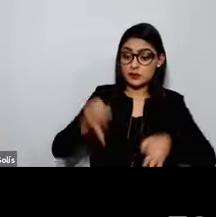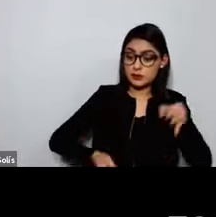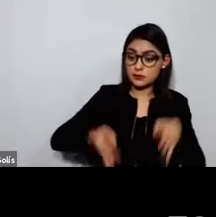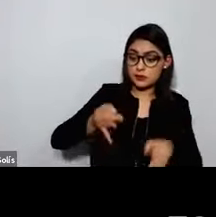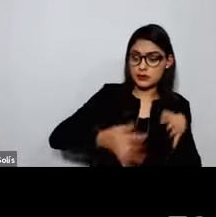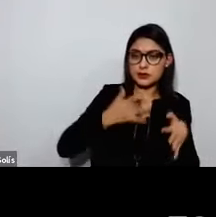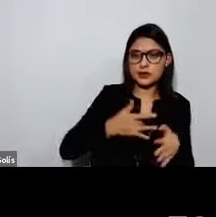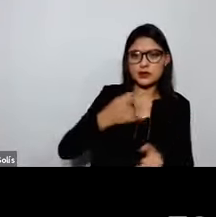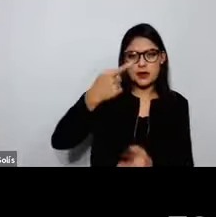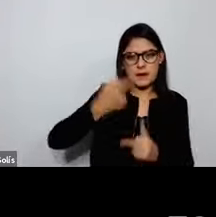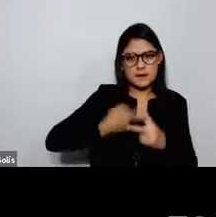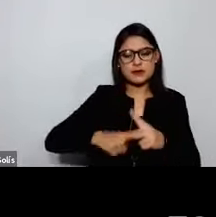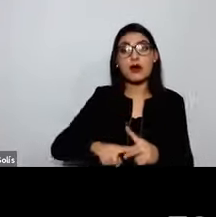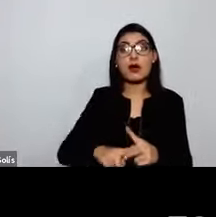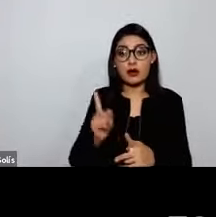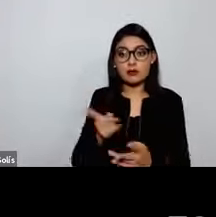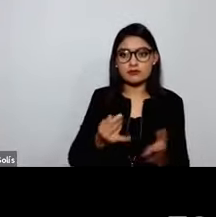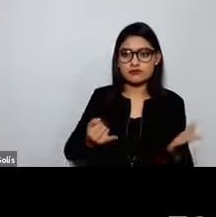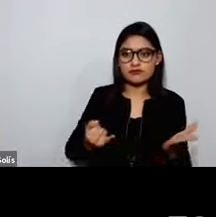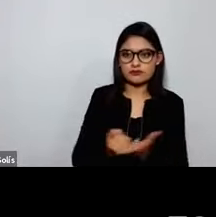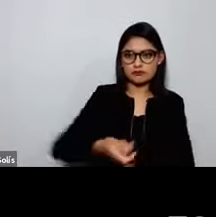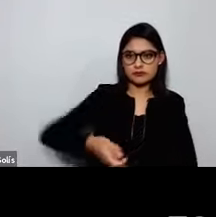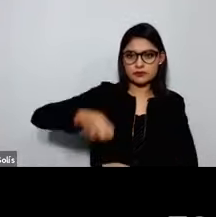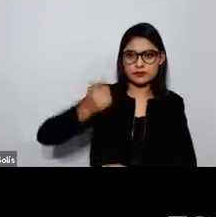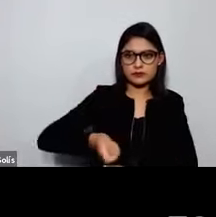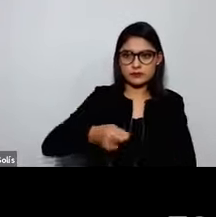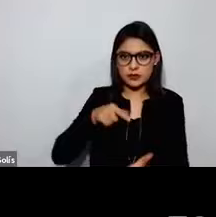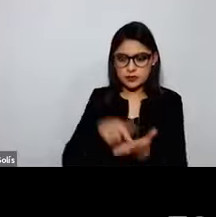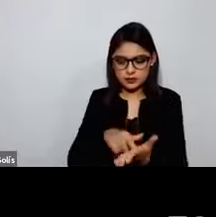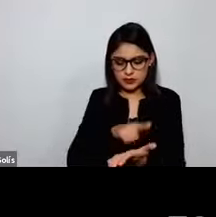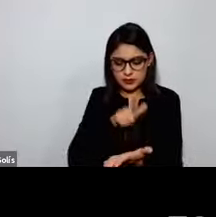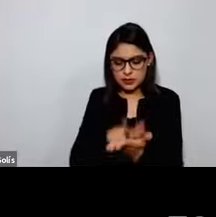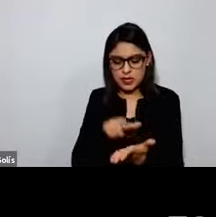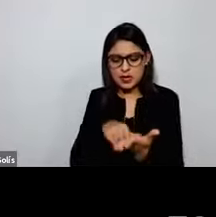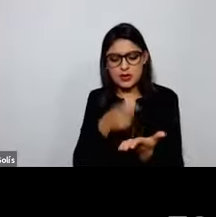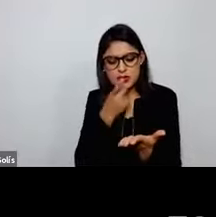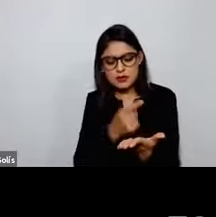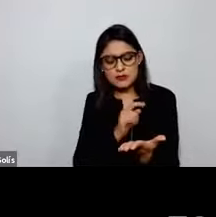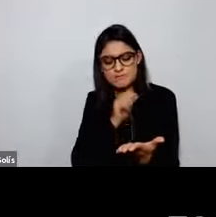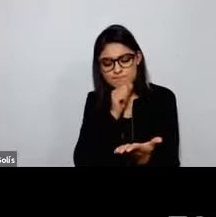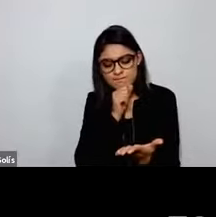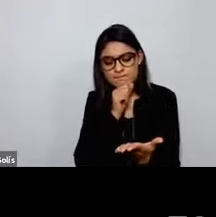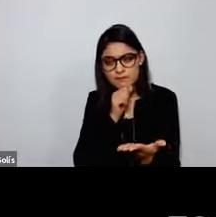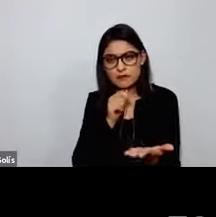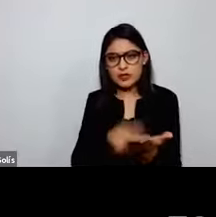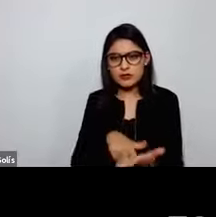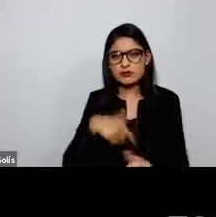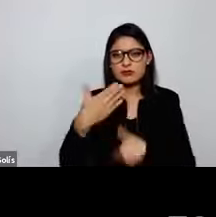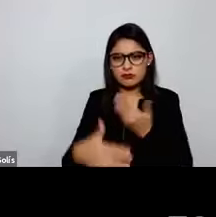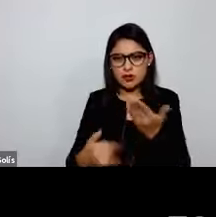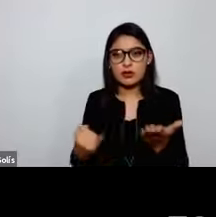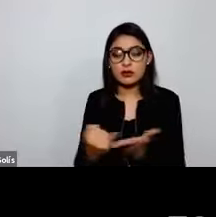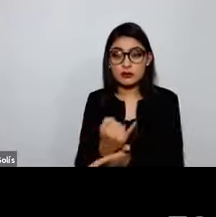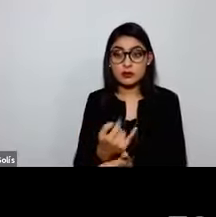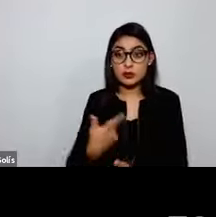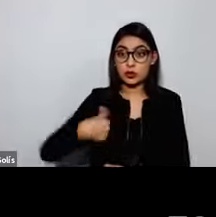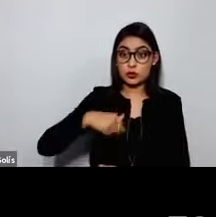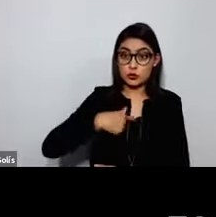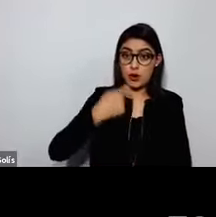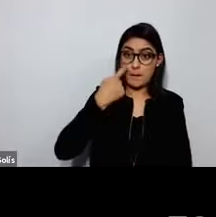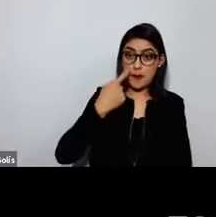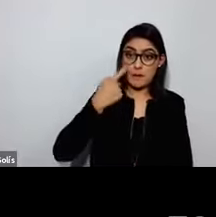criterios, empezamos a hacer interpretaciones y hemos visto a lo largo de estos años cómo esas interpretaciones han